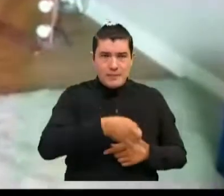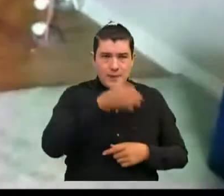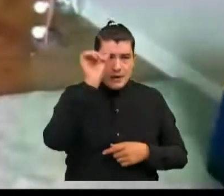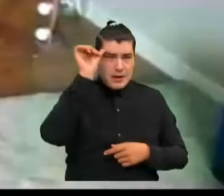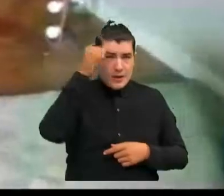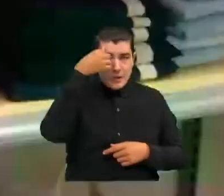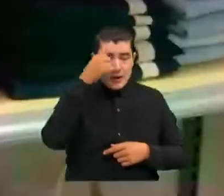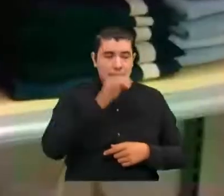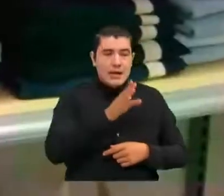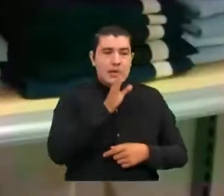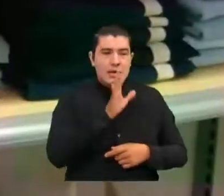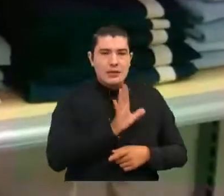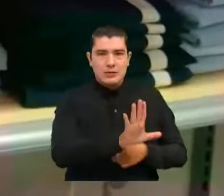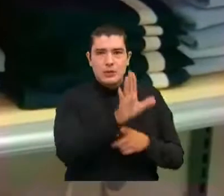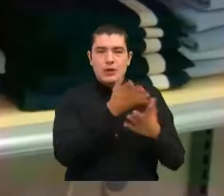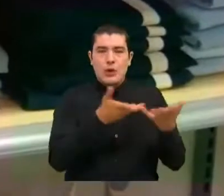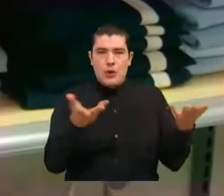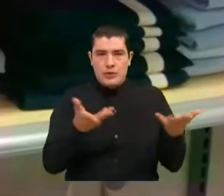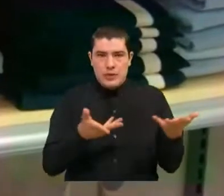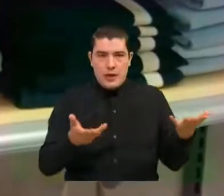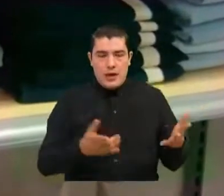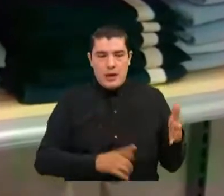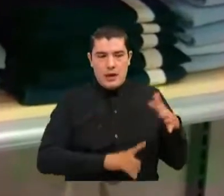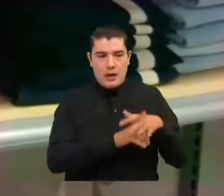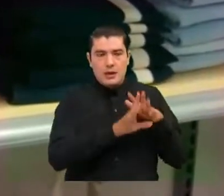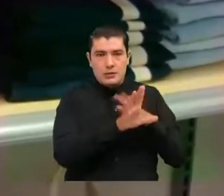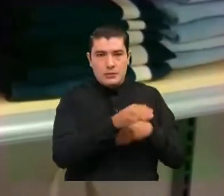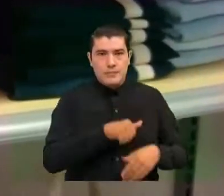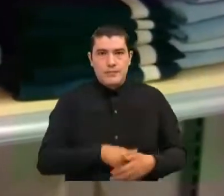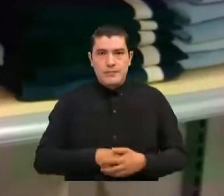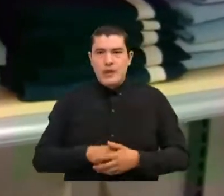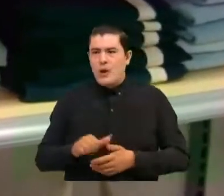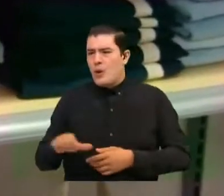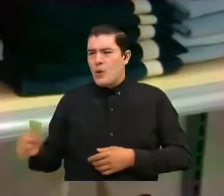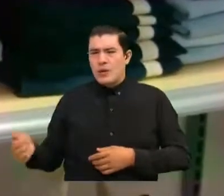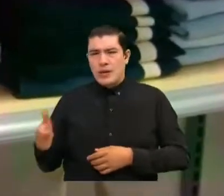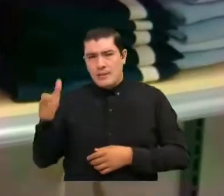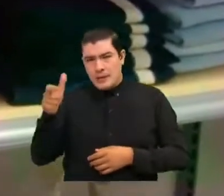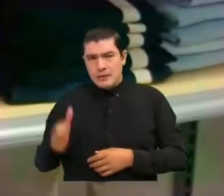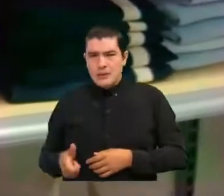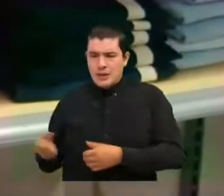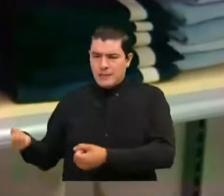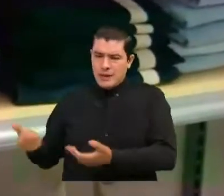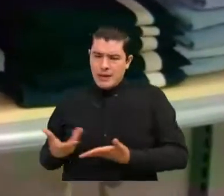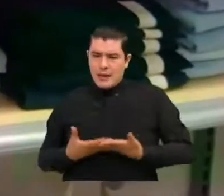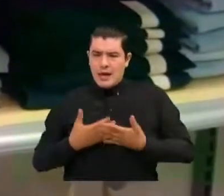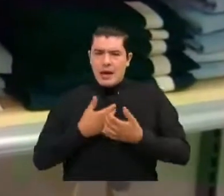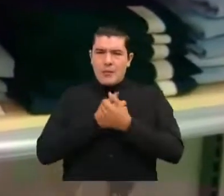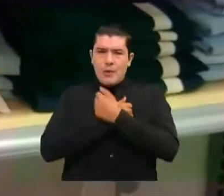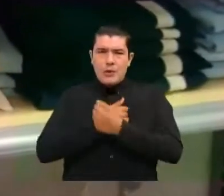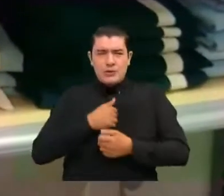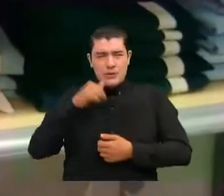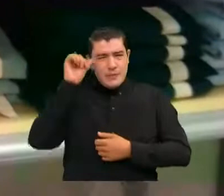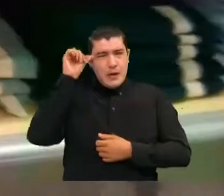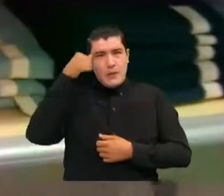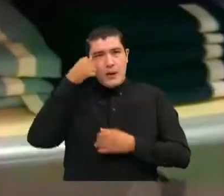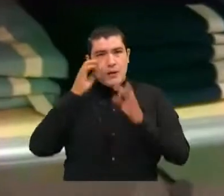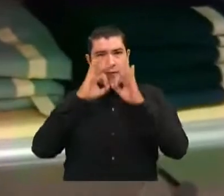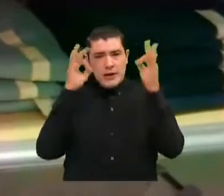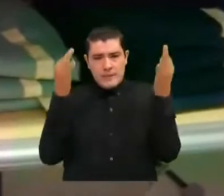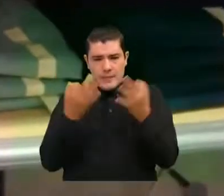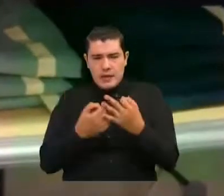de dónde viene. A veces, digamos, un día que otro, me da como la nostalgia, y entonces me acuerdo de la familia, me acuerdo de los